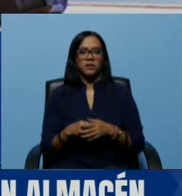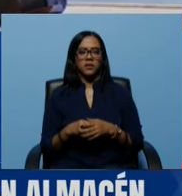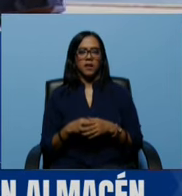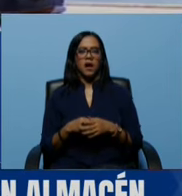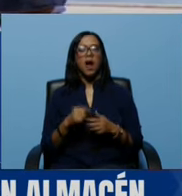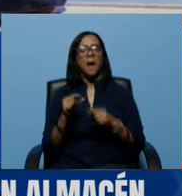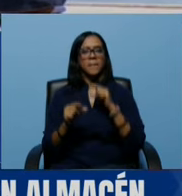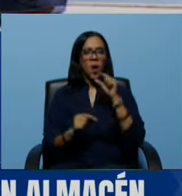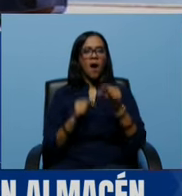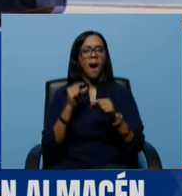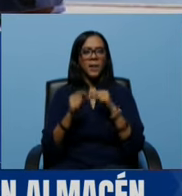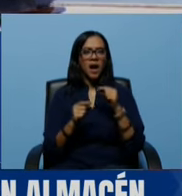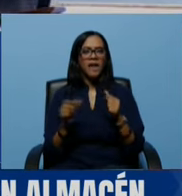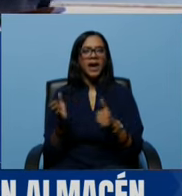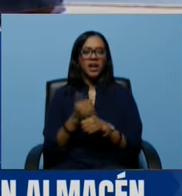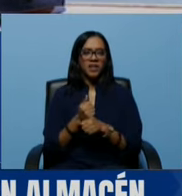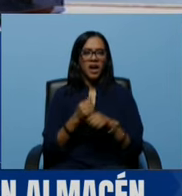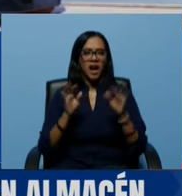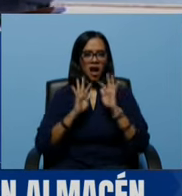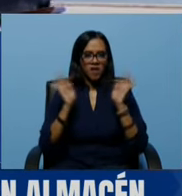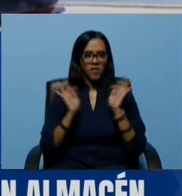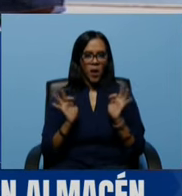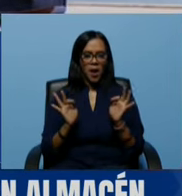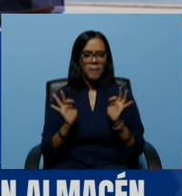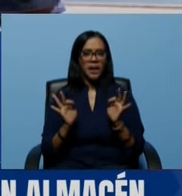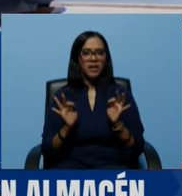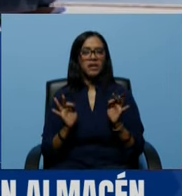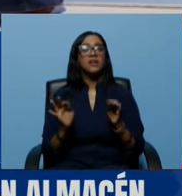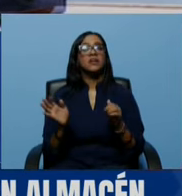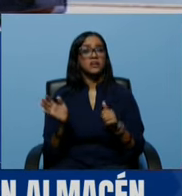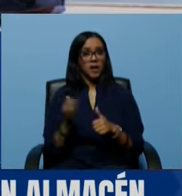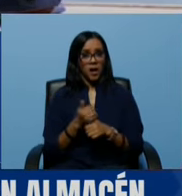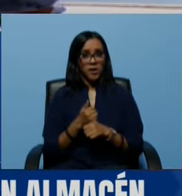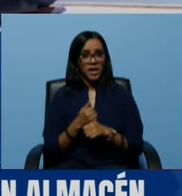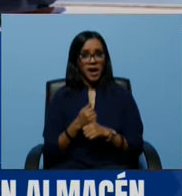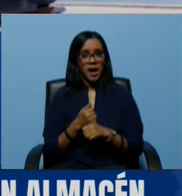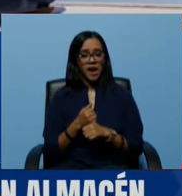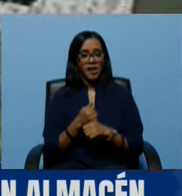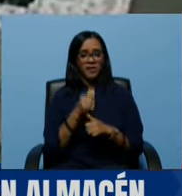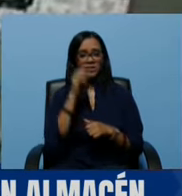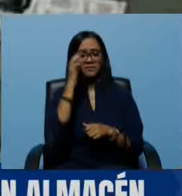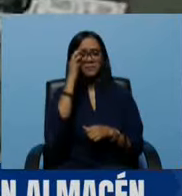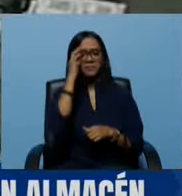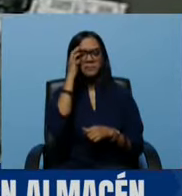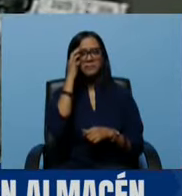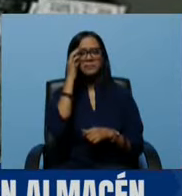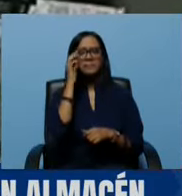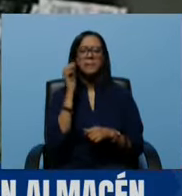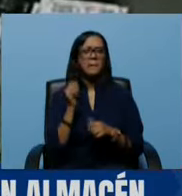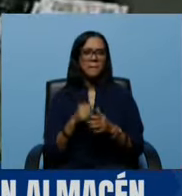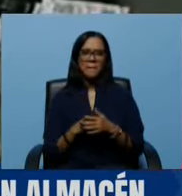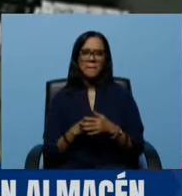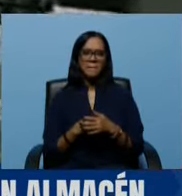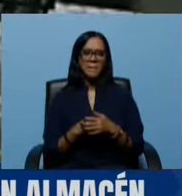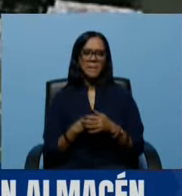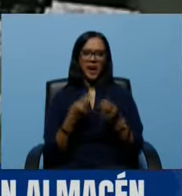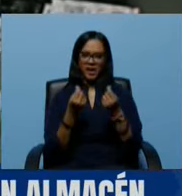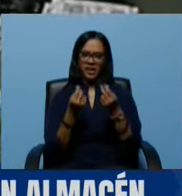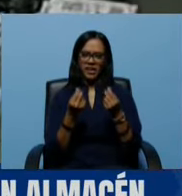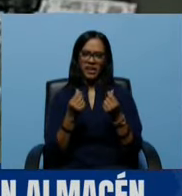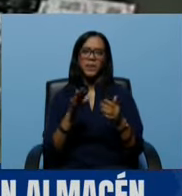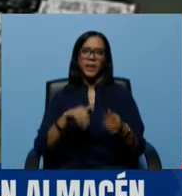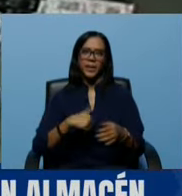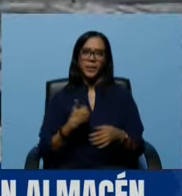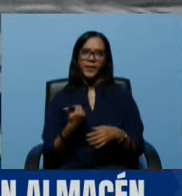y poco a poco vayan consiguiendo la forma de conseguir valga la expresión, el dinero para